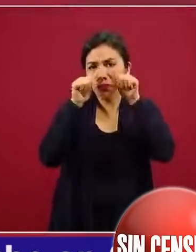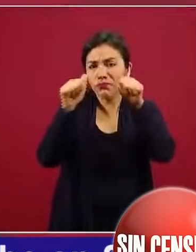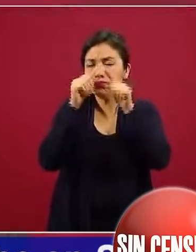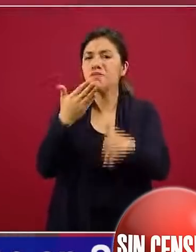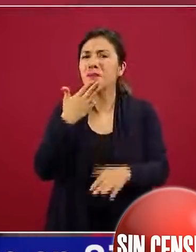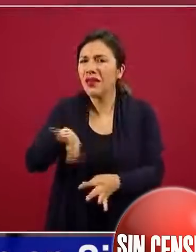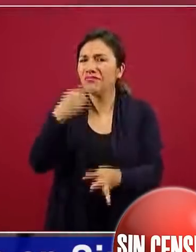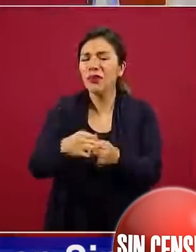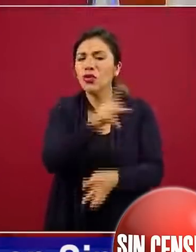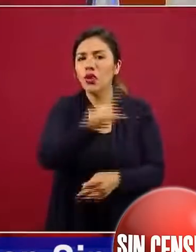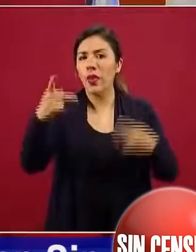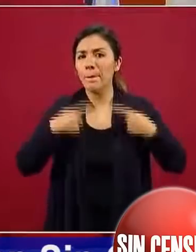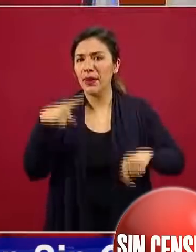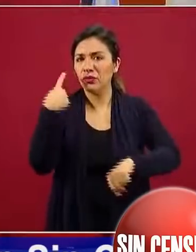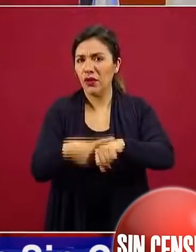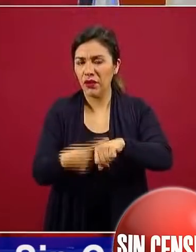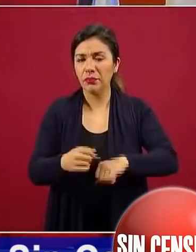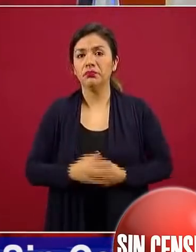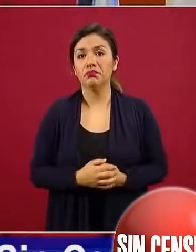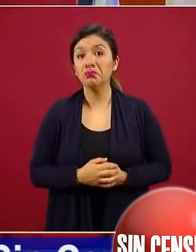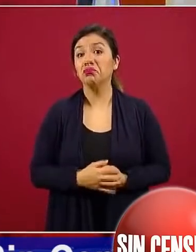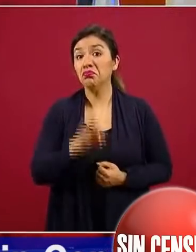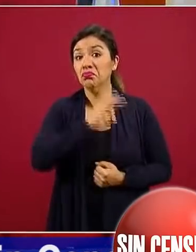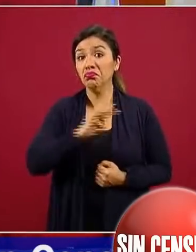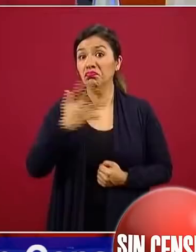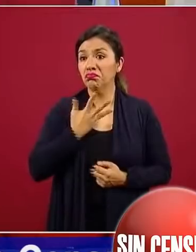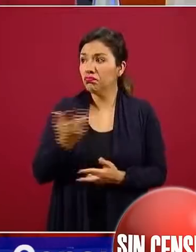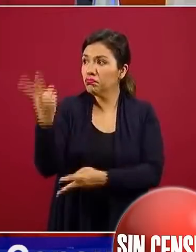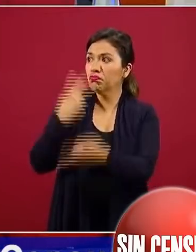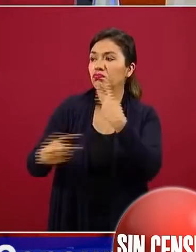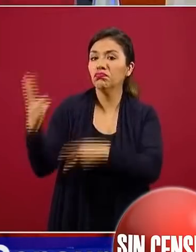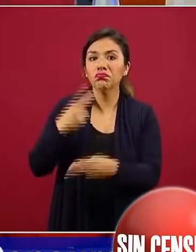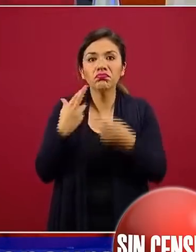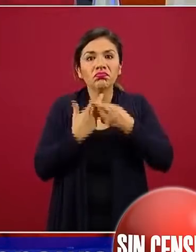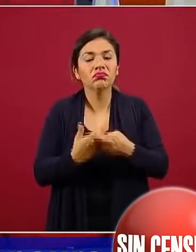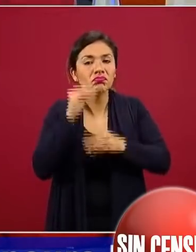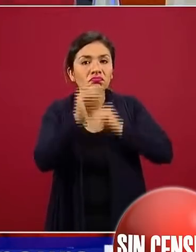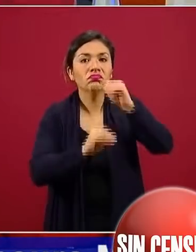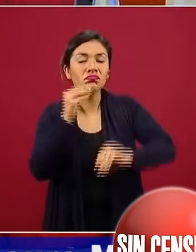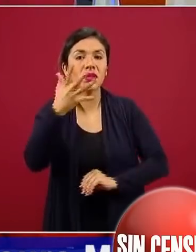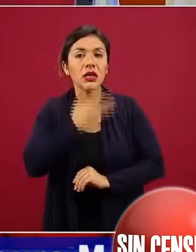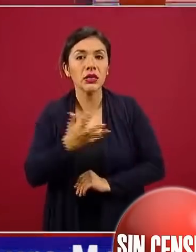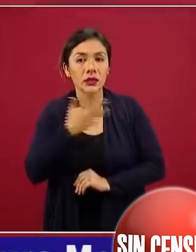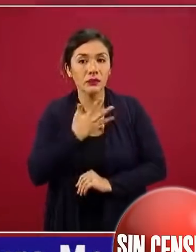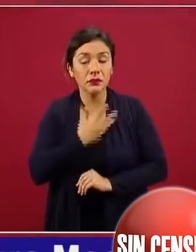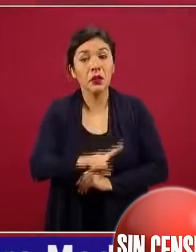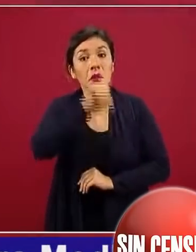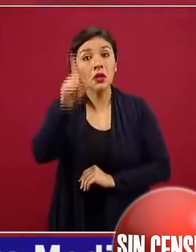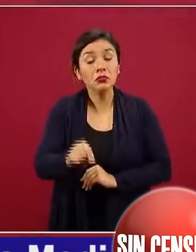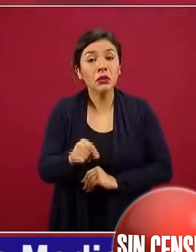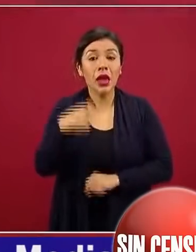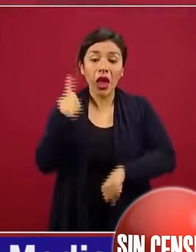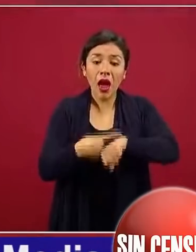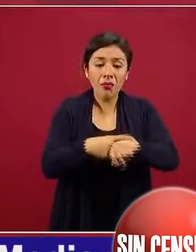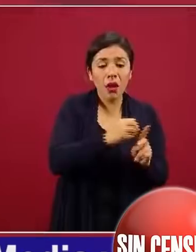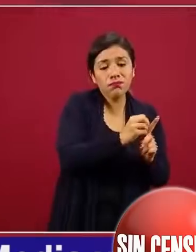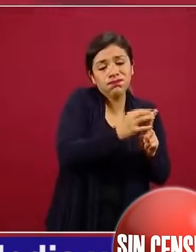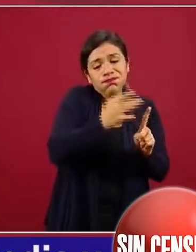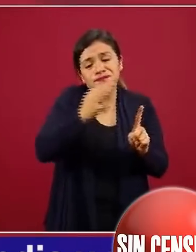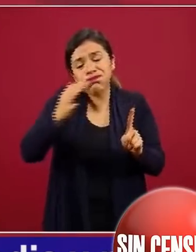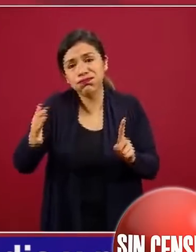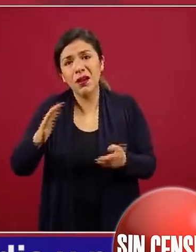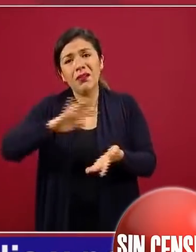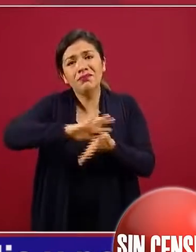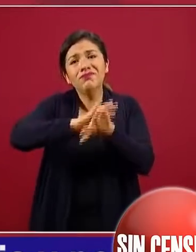atención de los pacientes. Hemos logrado tener esos espacios y conforme la epidemia transcurrió hemos ido